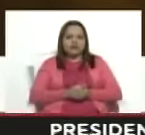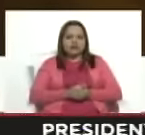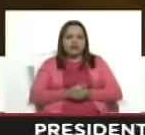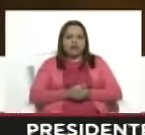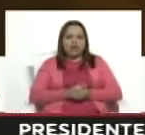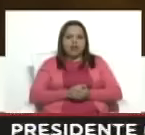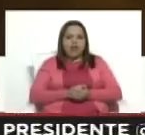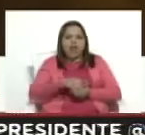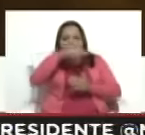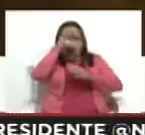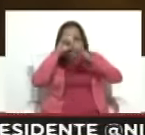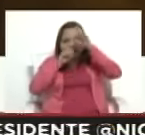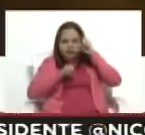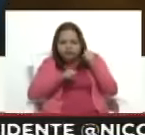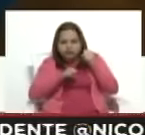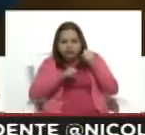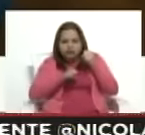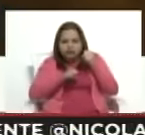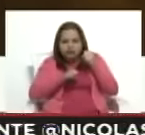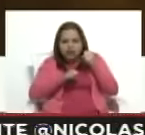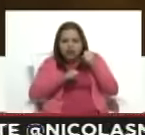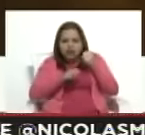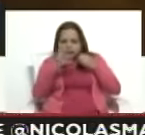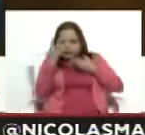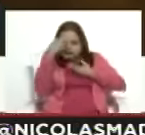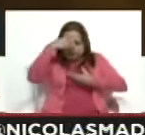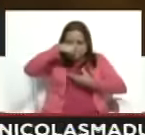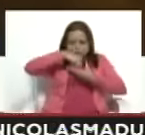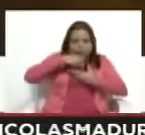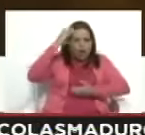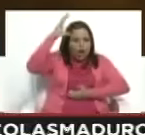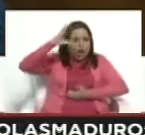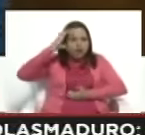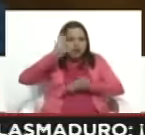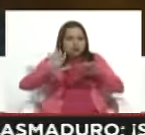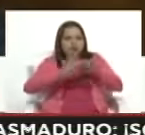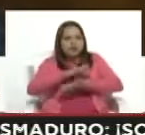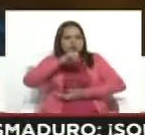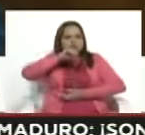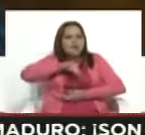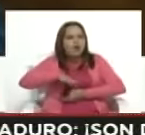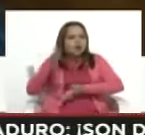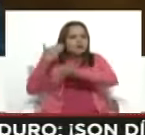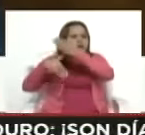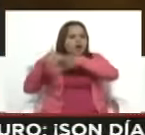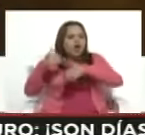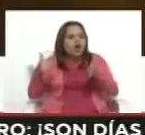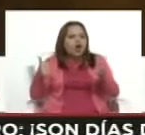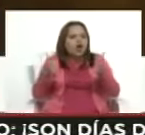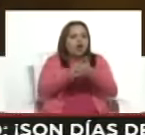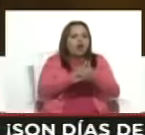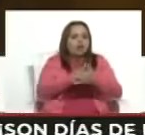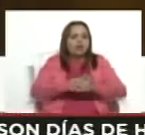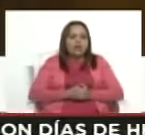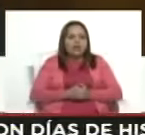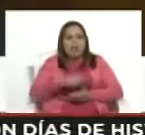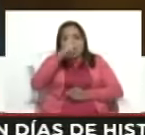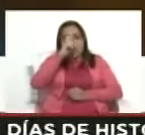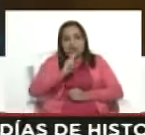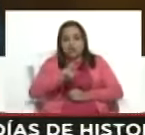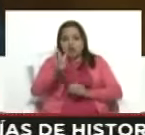escuchar, internalizar y concientizar sobre los hechos históricos de aquel golpe fascista del